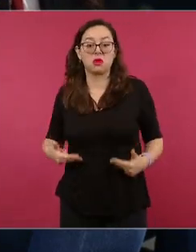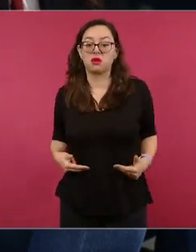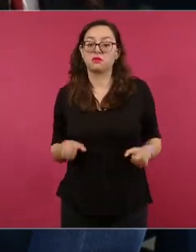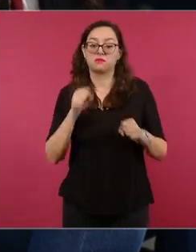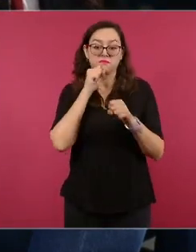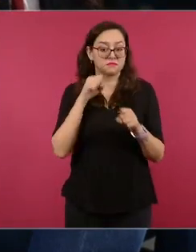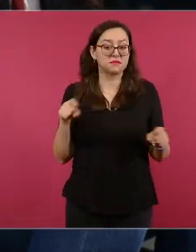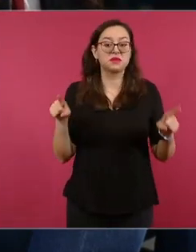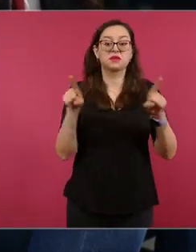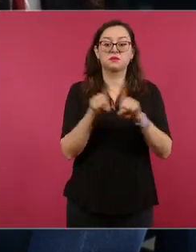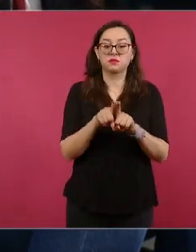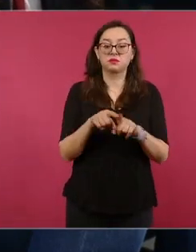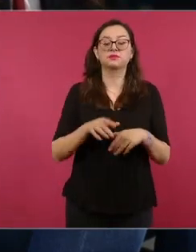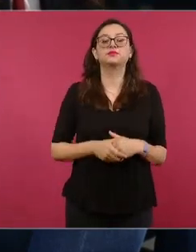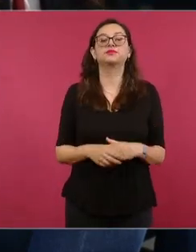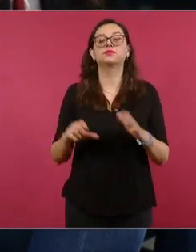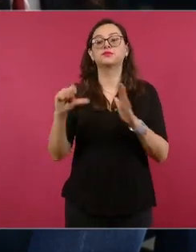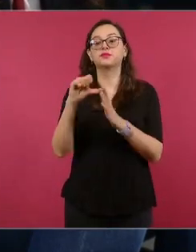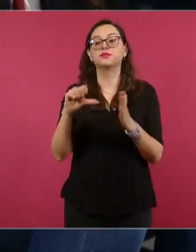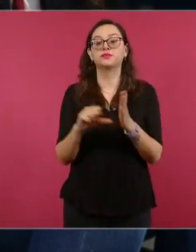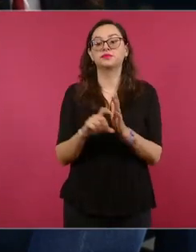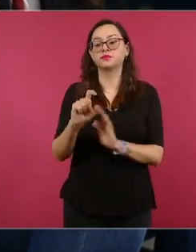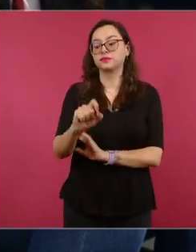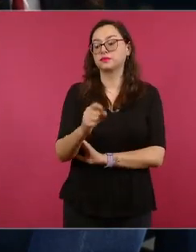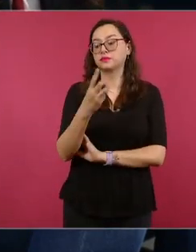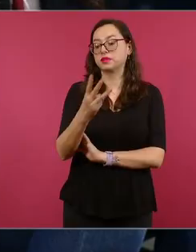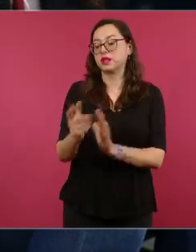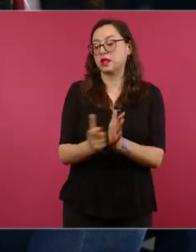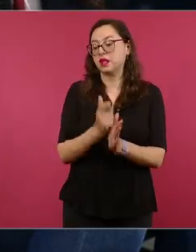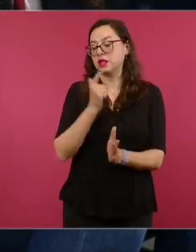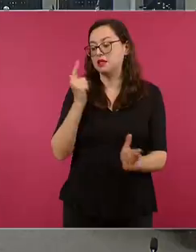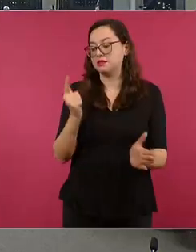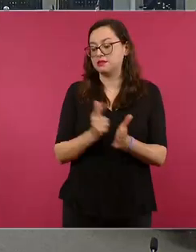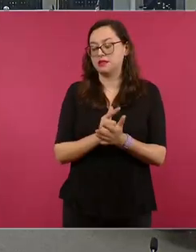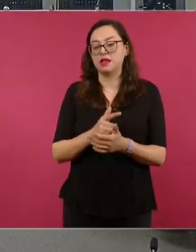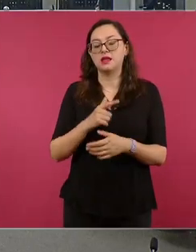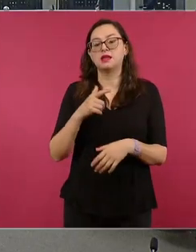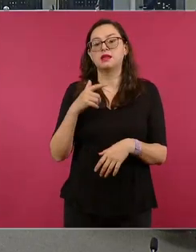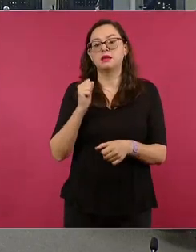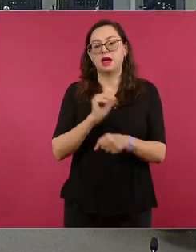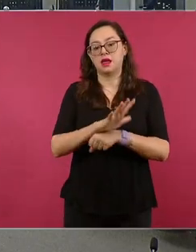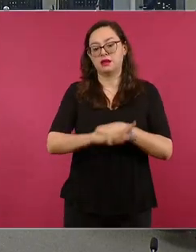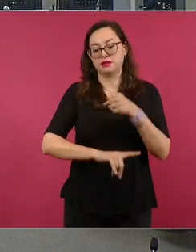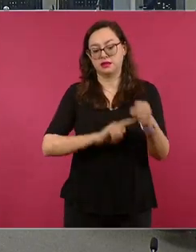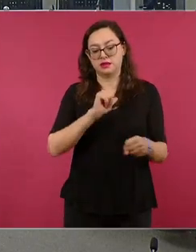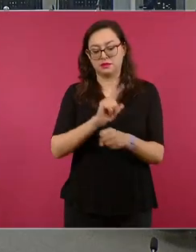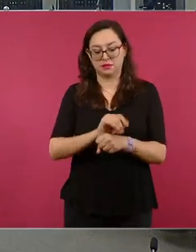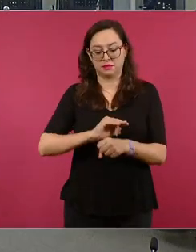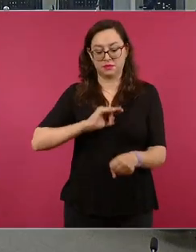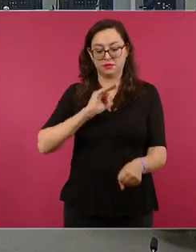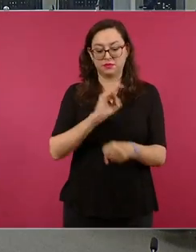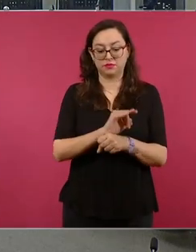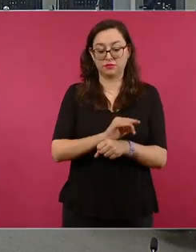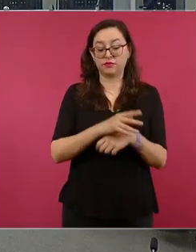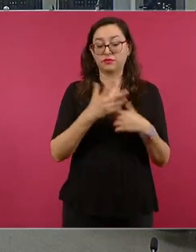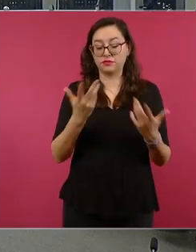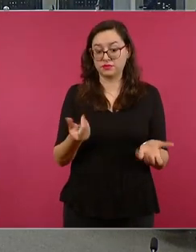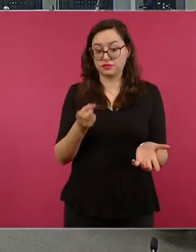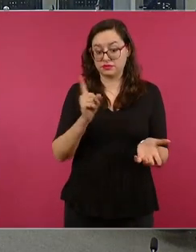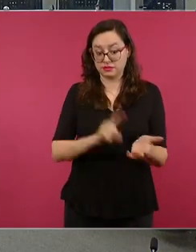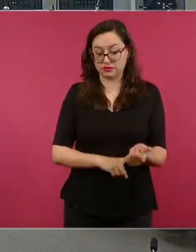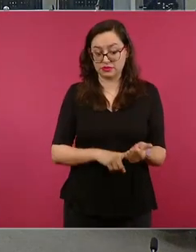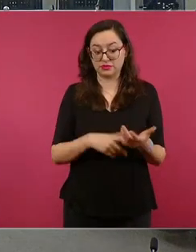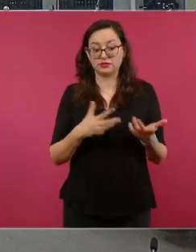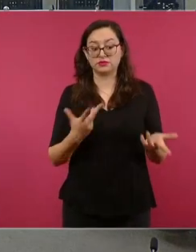una violación al artículo 23 de la Ley Federal de Sanidad Animal por el sacrificio destinado o no al consumo